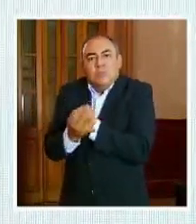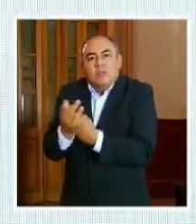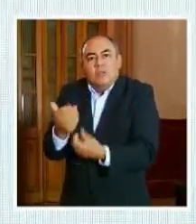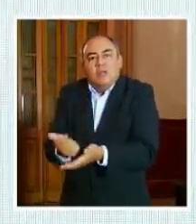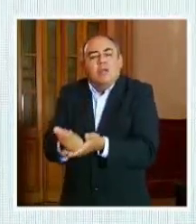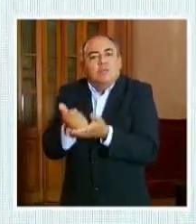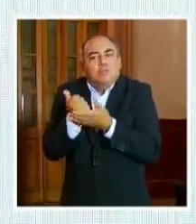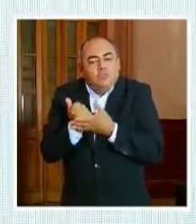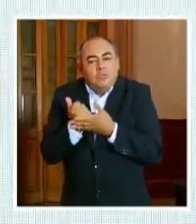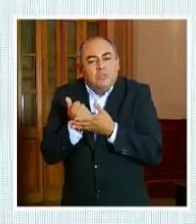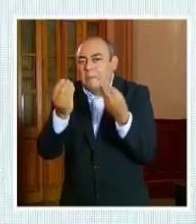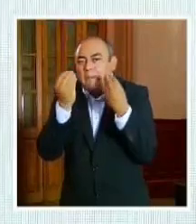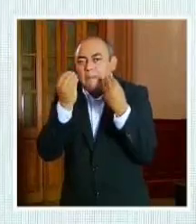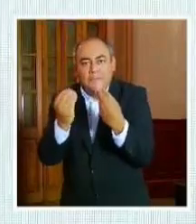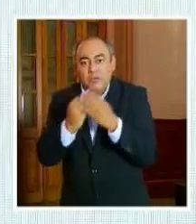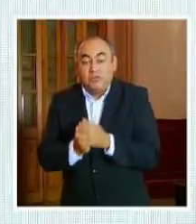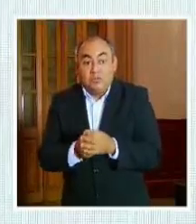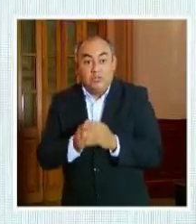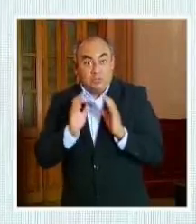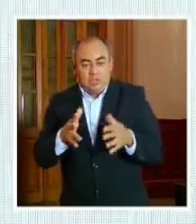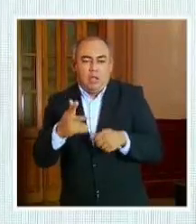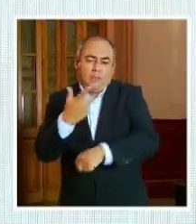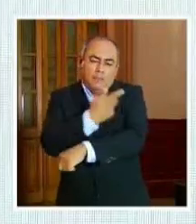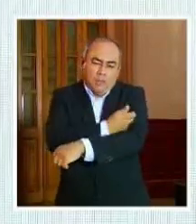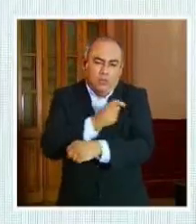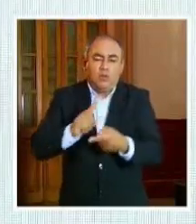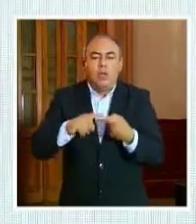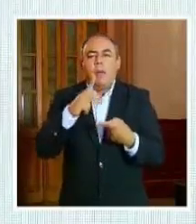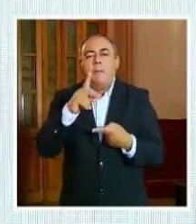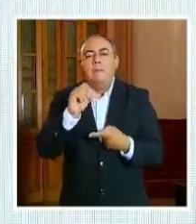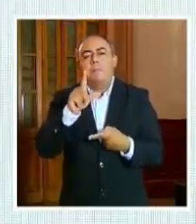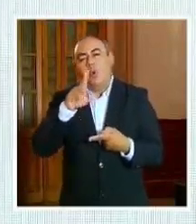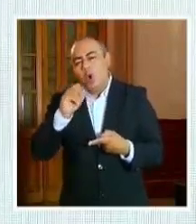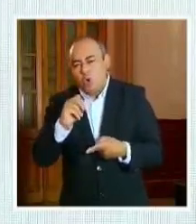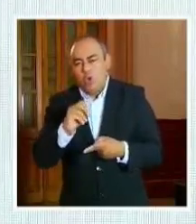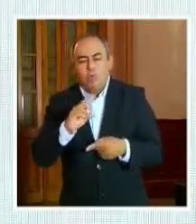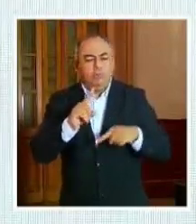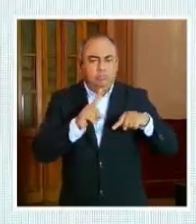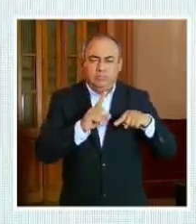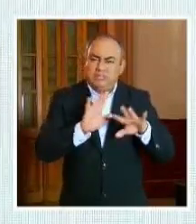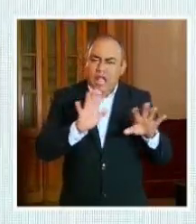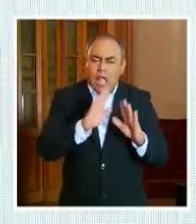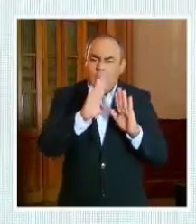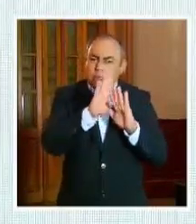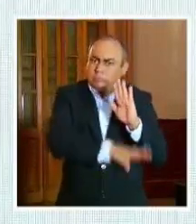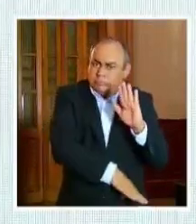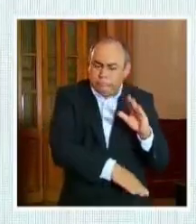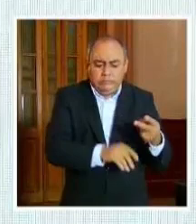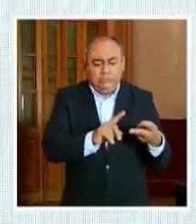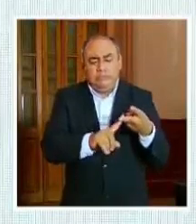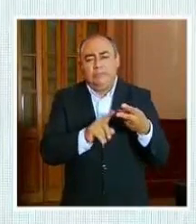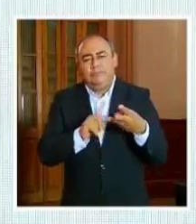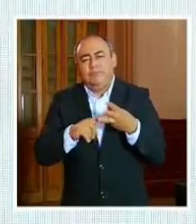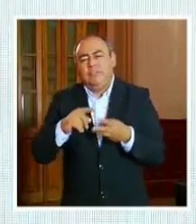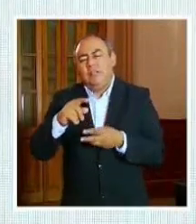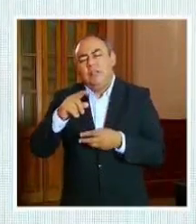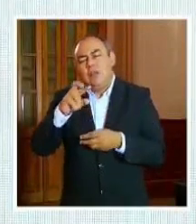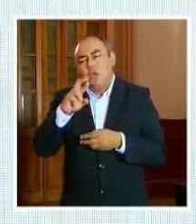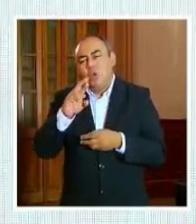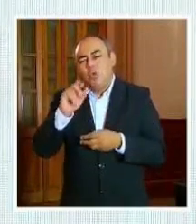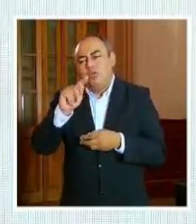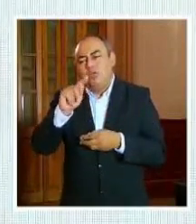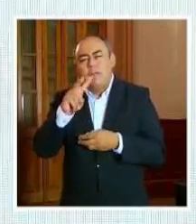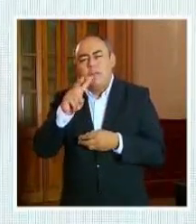ha logrado erradicar la polio, controlar enfermedades muy importantes como el rotavirus,